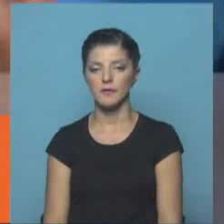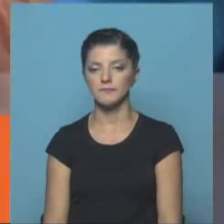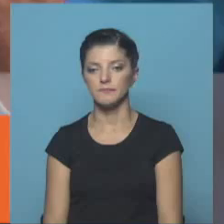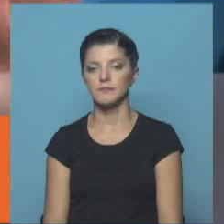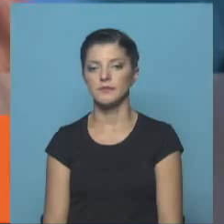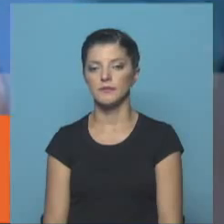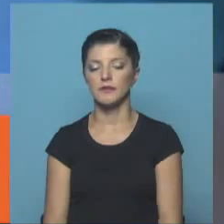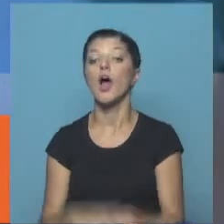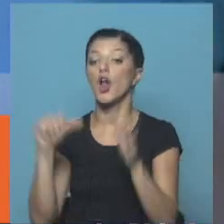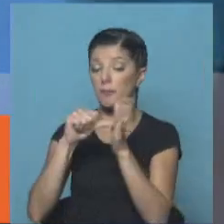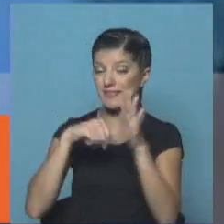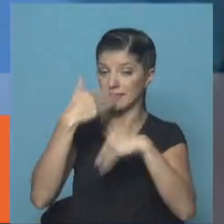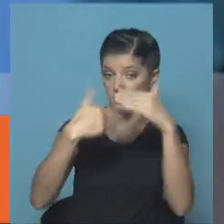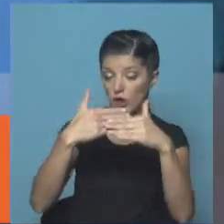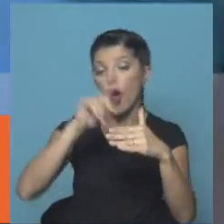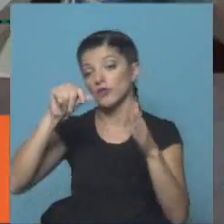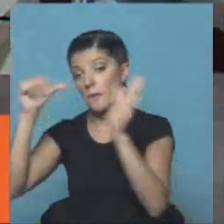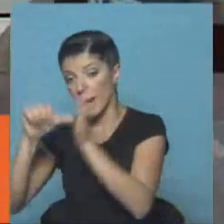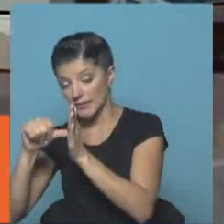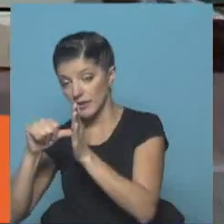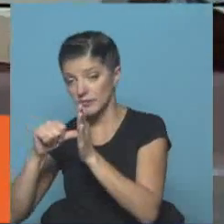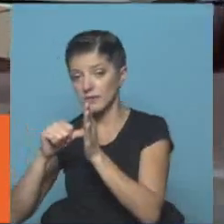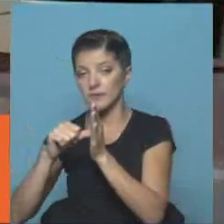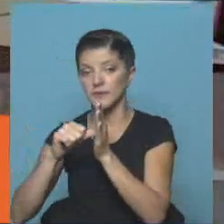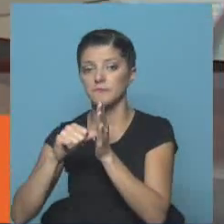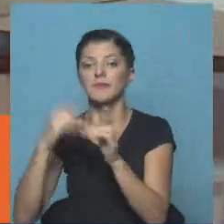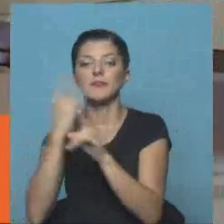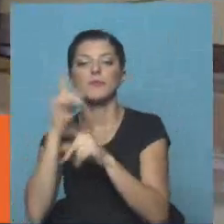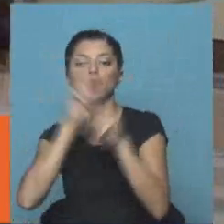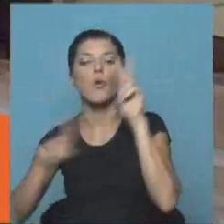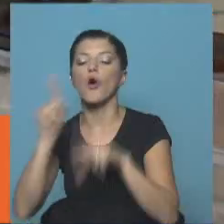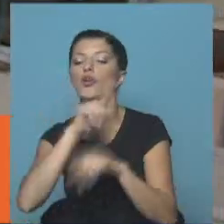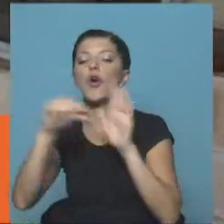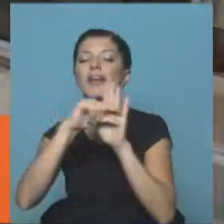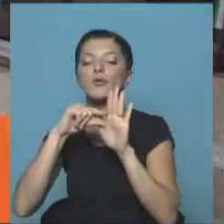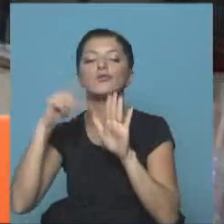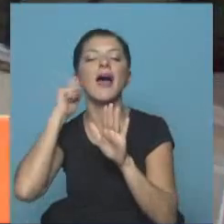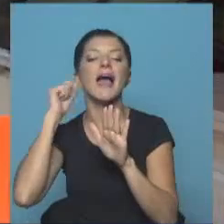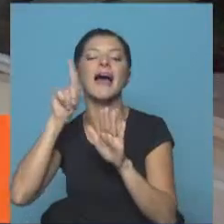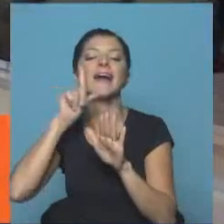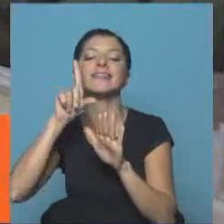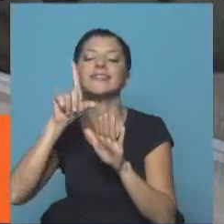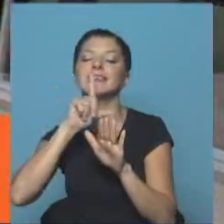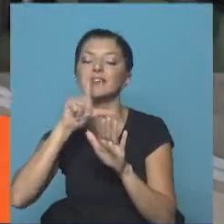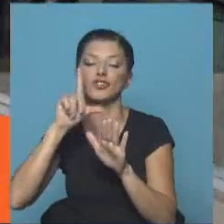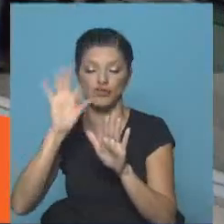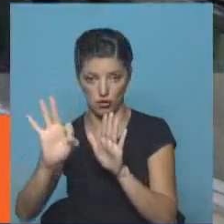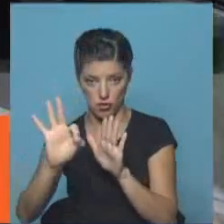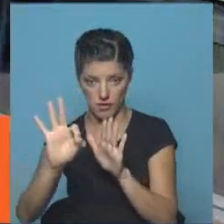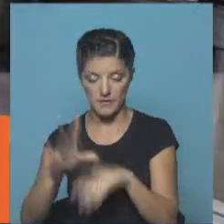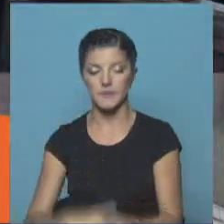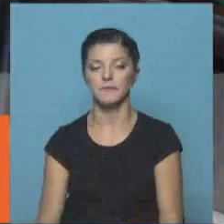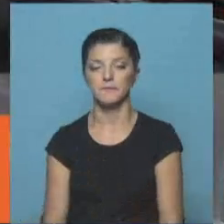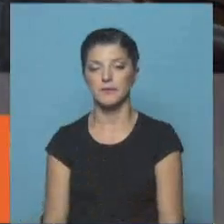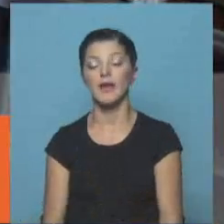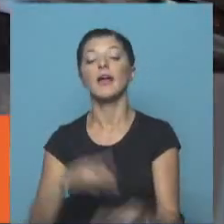los países desarrollados a países periféricos ha sido el tema que no haya cláusulas gatillo. Es decir, que a ciertas descompensaciones